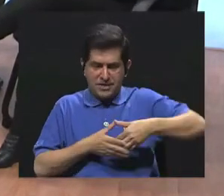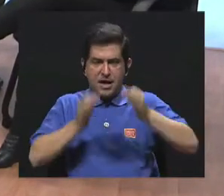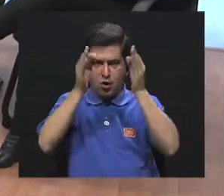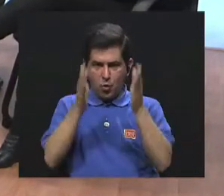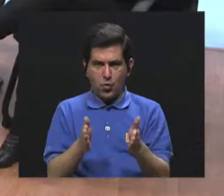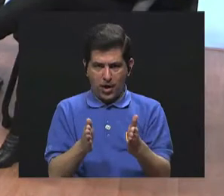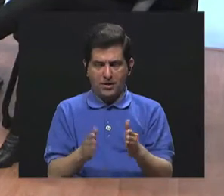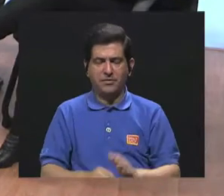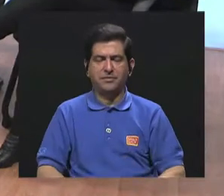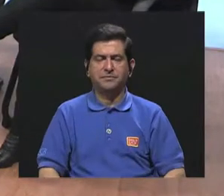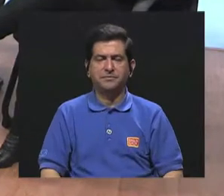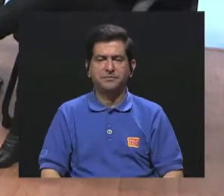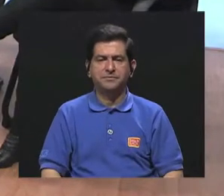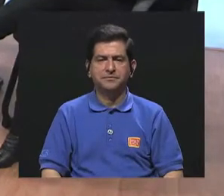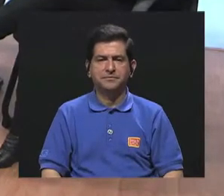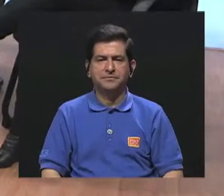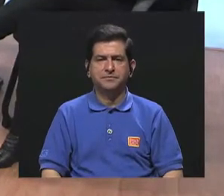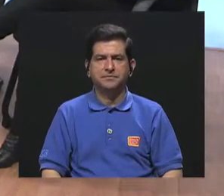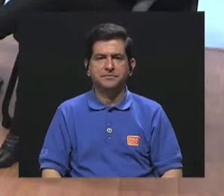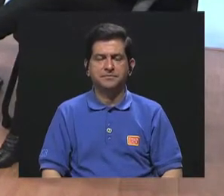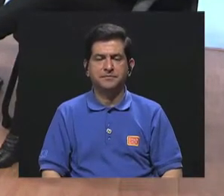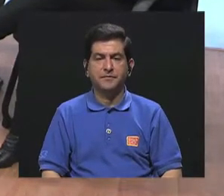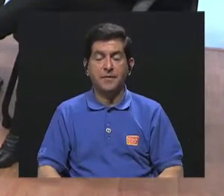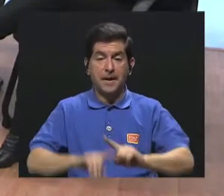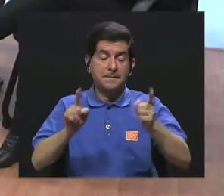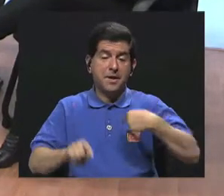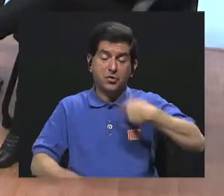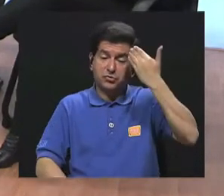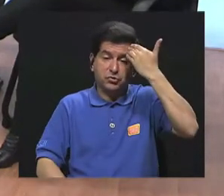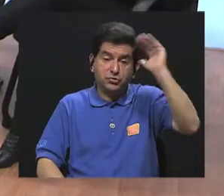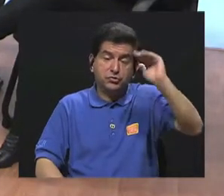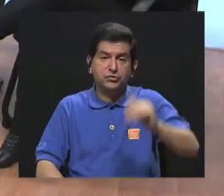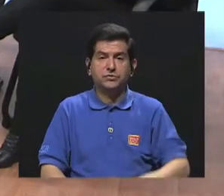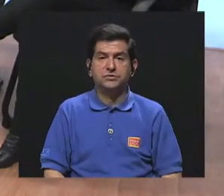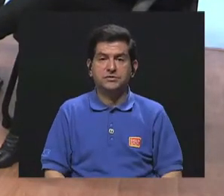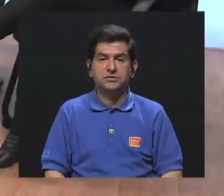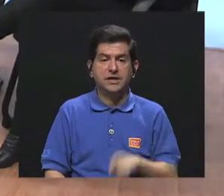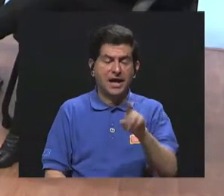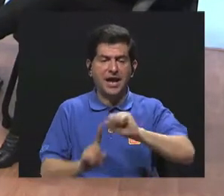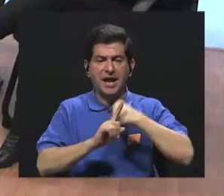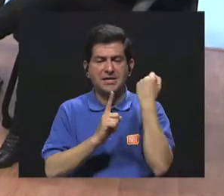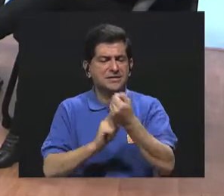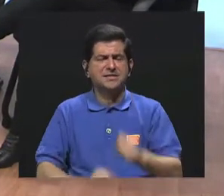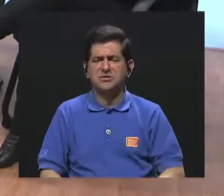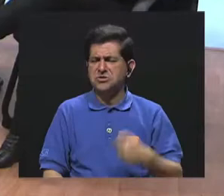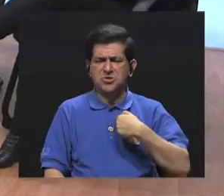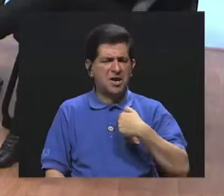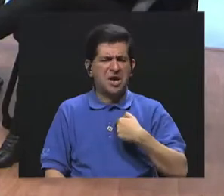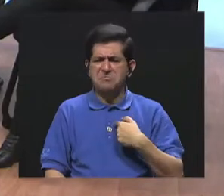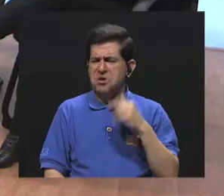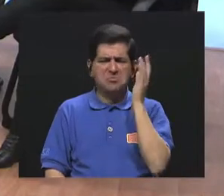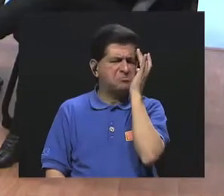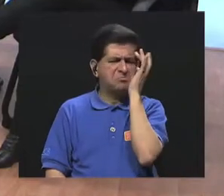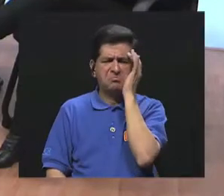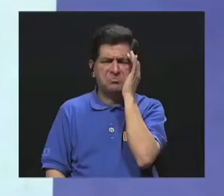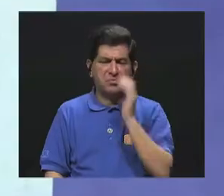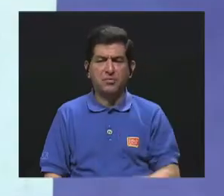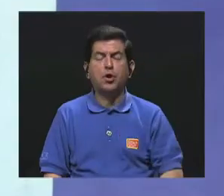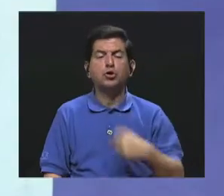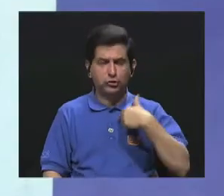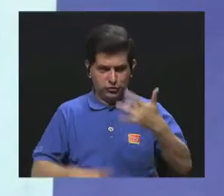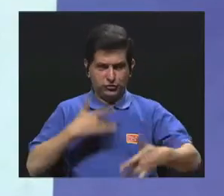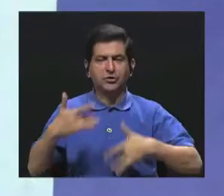los jurados y demás. Entonces, pero no sé, a mí realmente como que eso no me desvela. Sí sentí